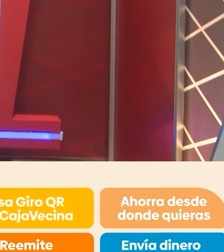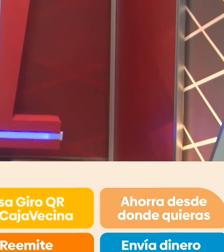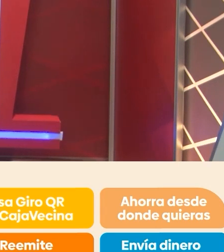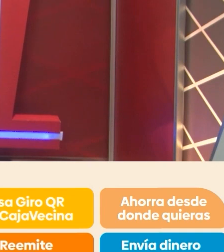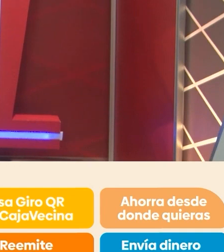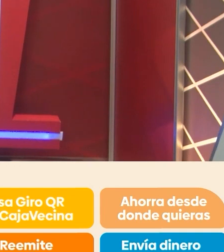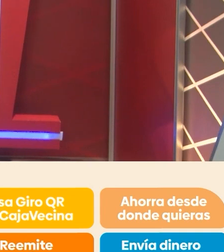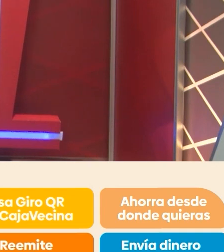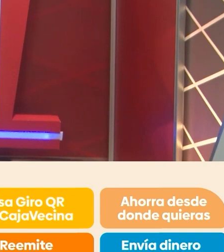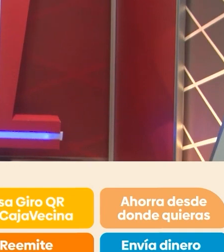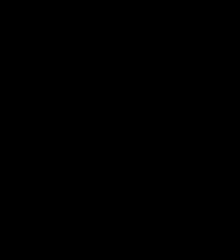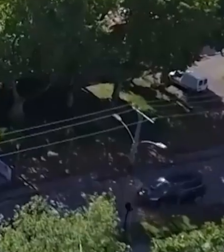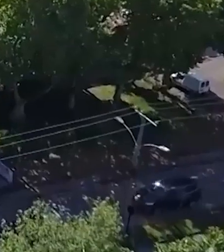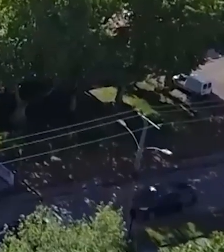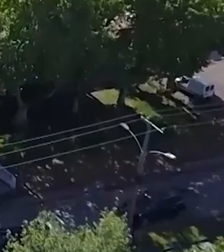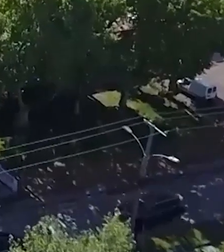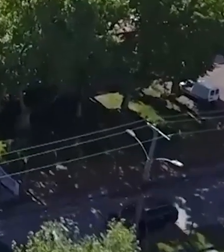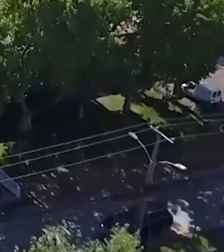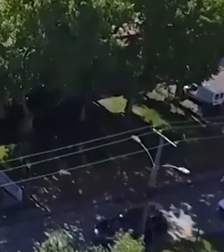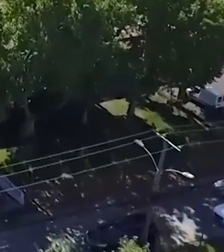y para cada uno.